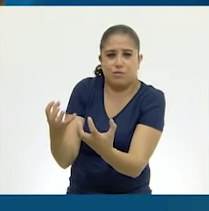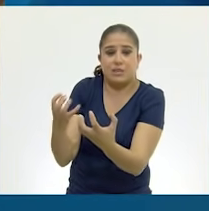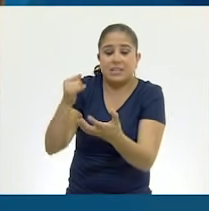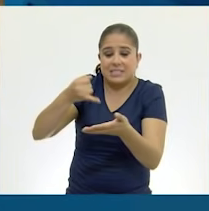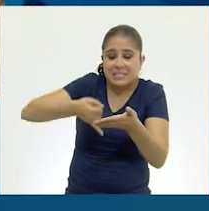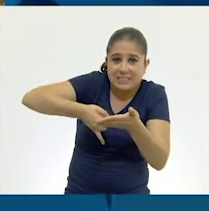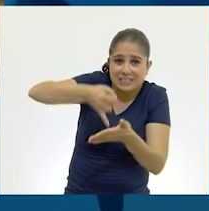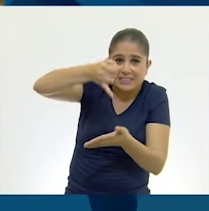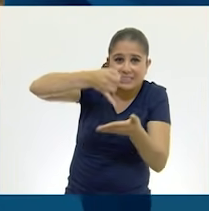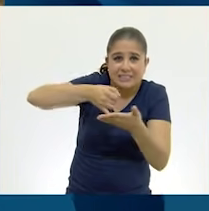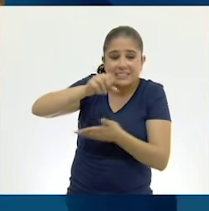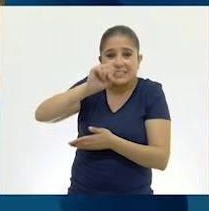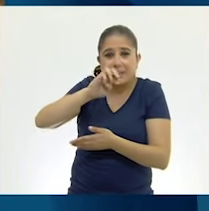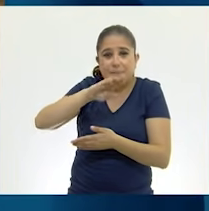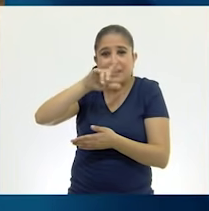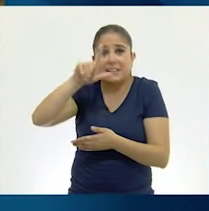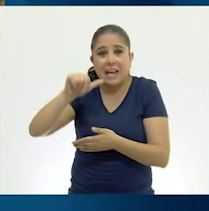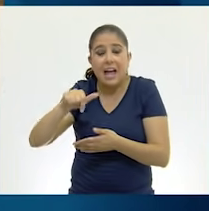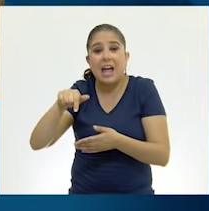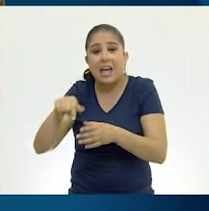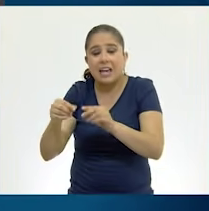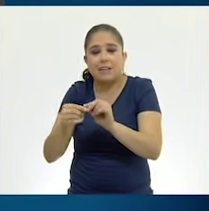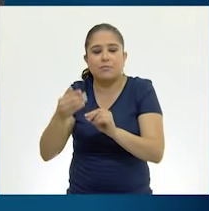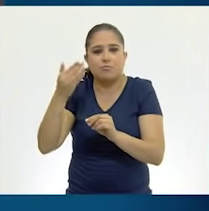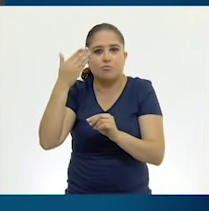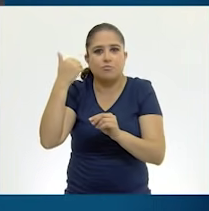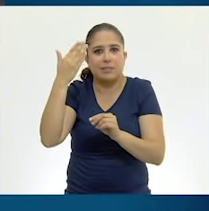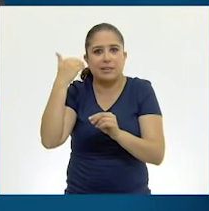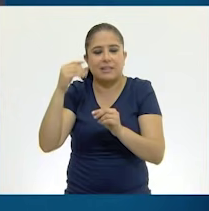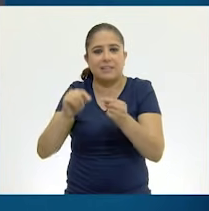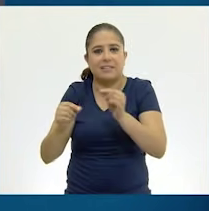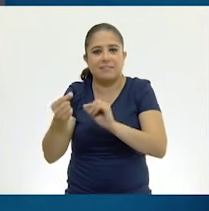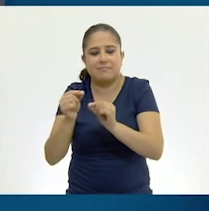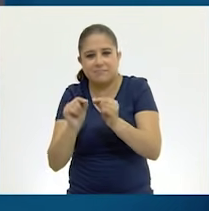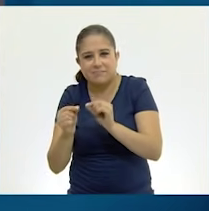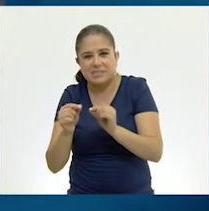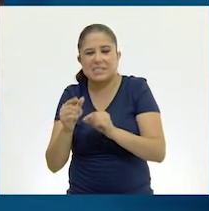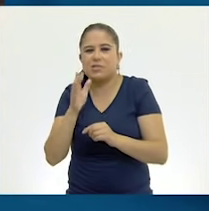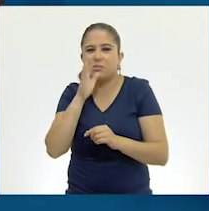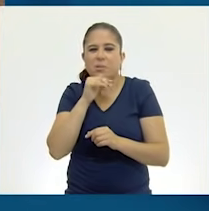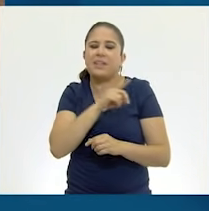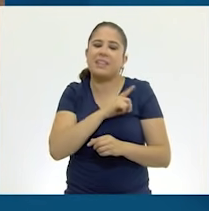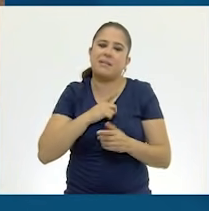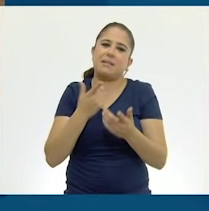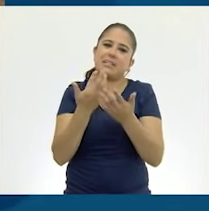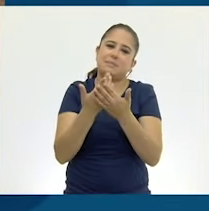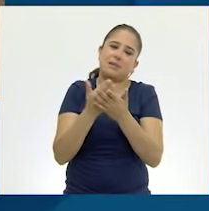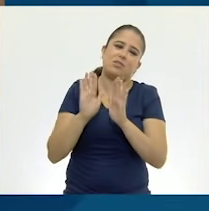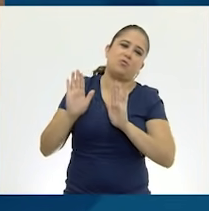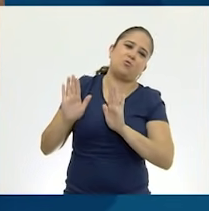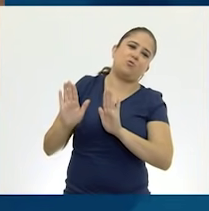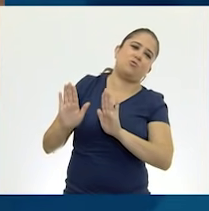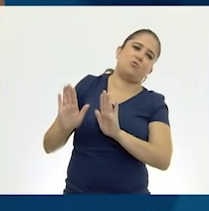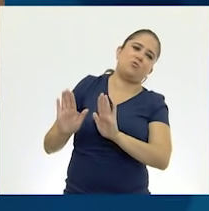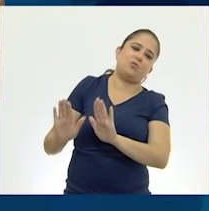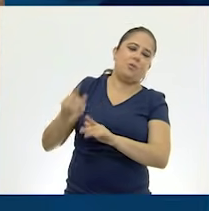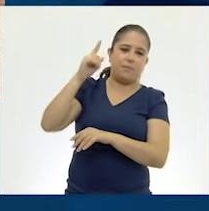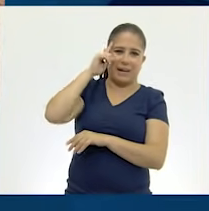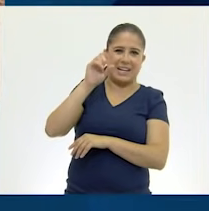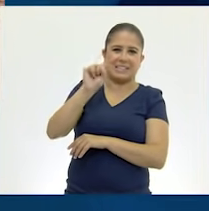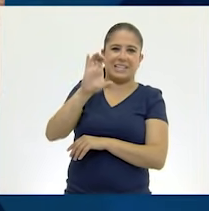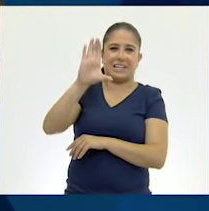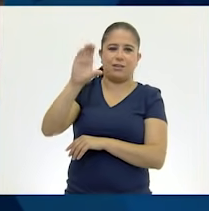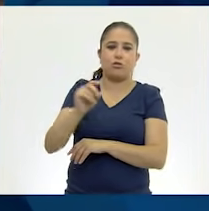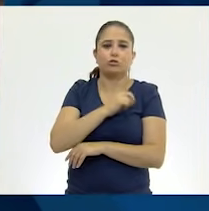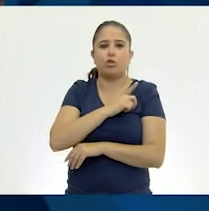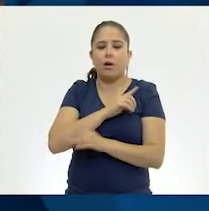con la semilla era la con las que se pintaban las abuelas. Es que así no se puede, se tienen que esperar hasta que están secas y